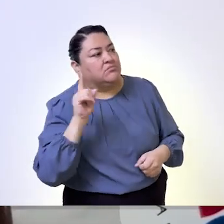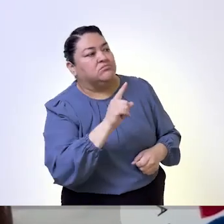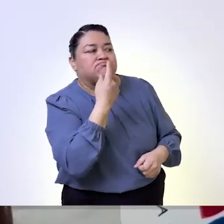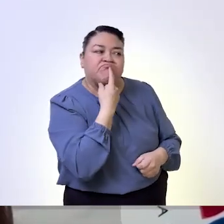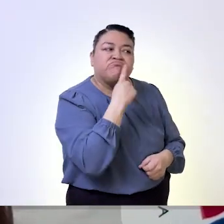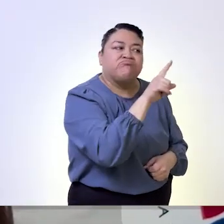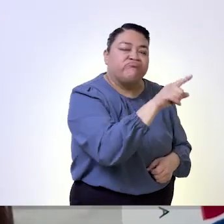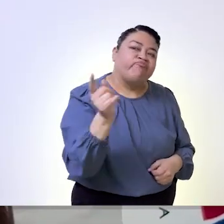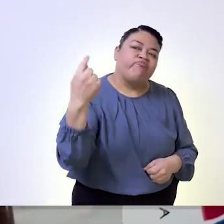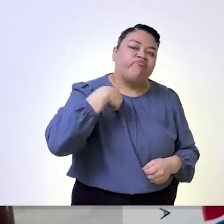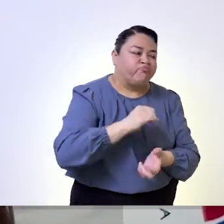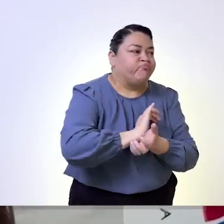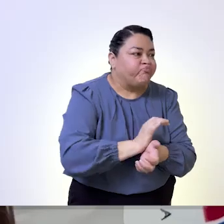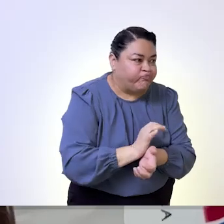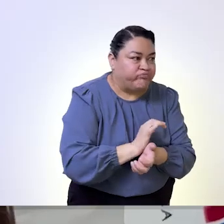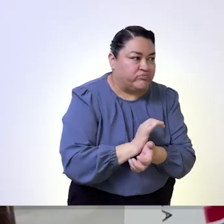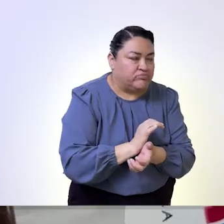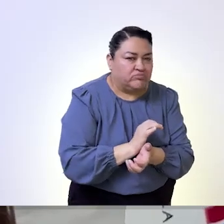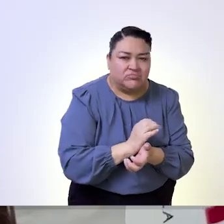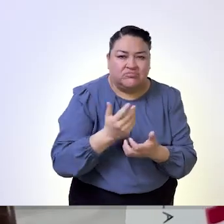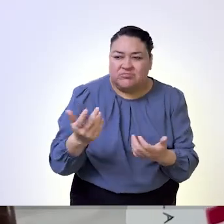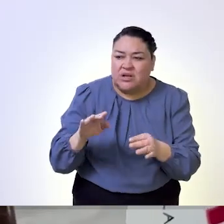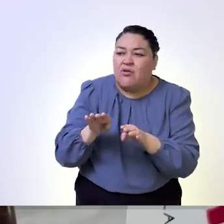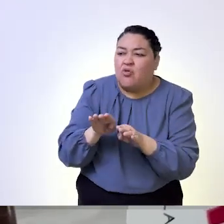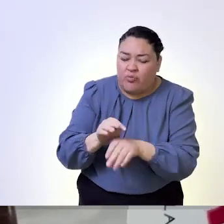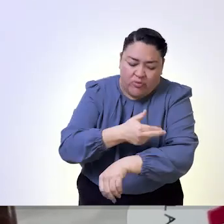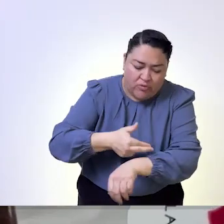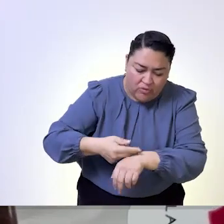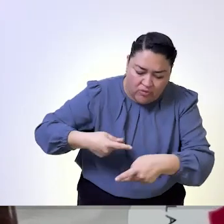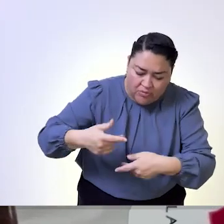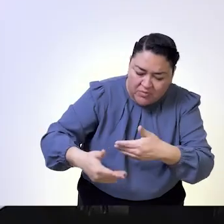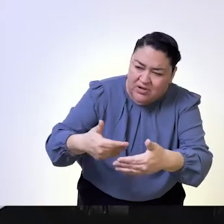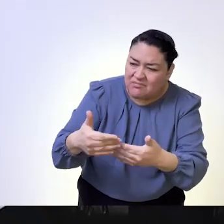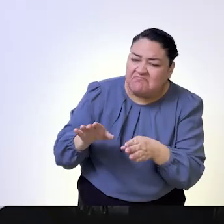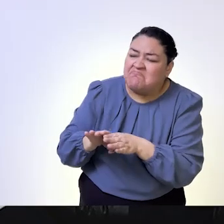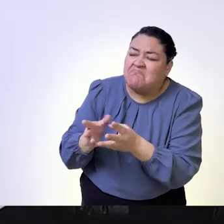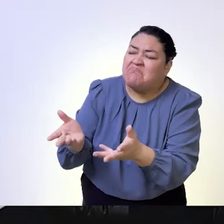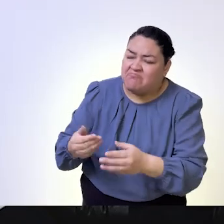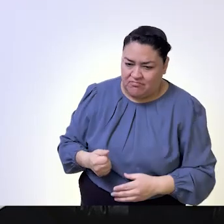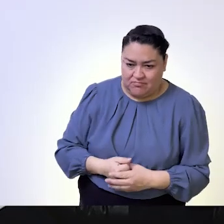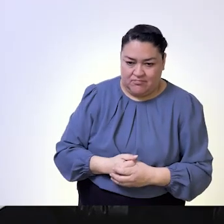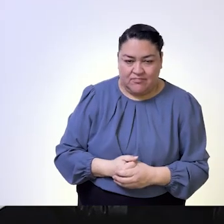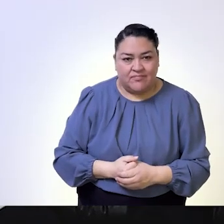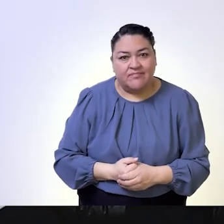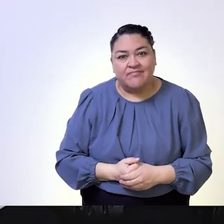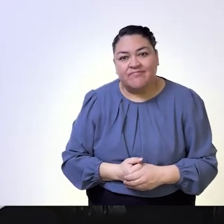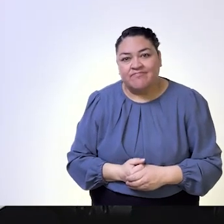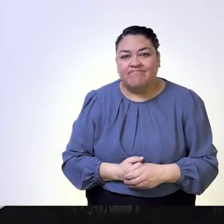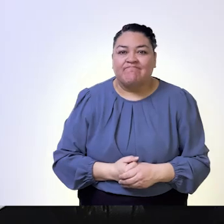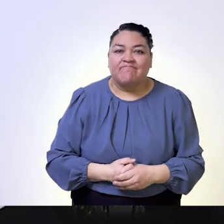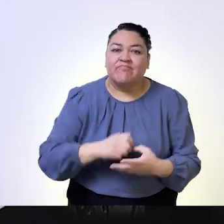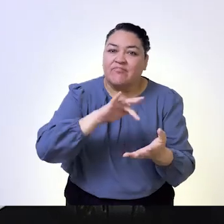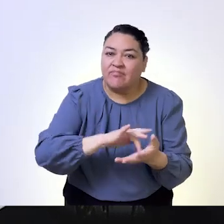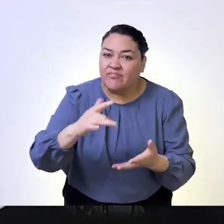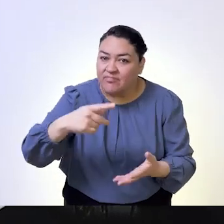federal en el ejercicio de sus funciones, la pregunta es, ¿cómo ha sido este trabajo para el CONAPRED? Sí, muchísimas